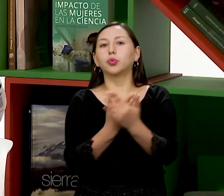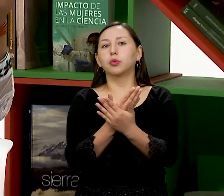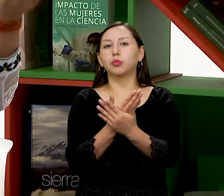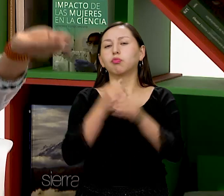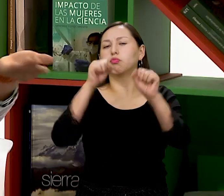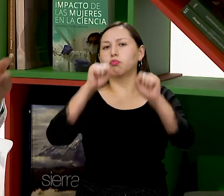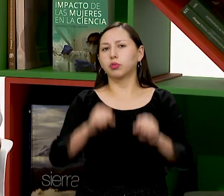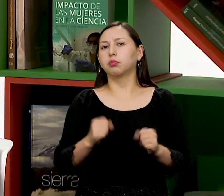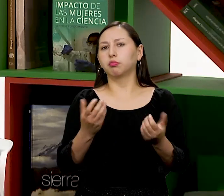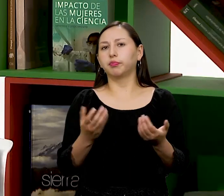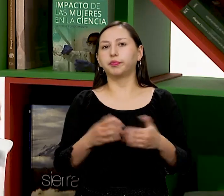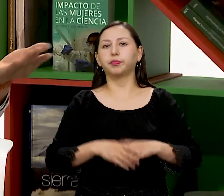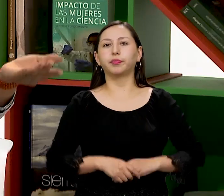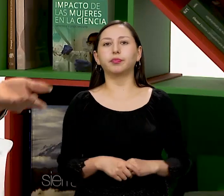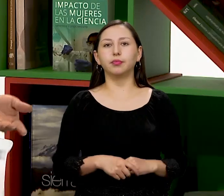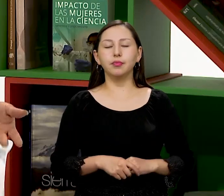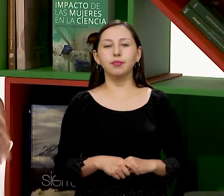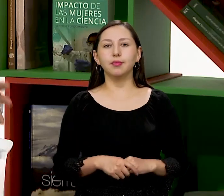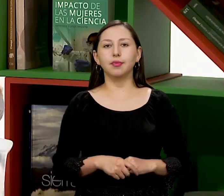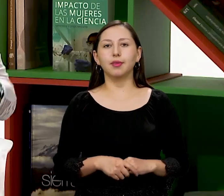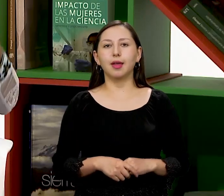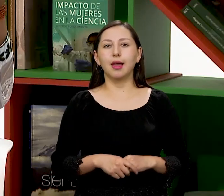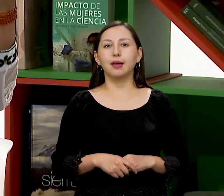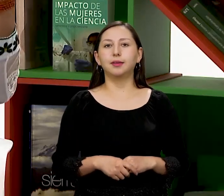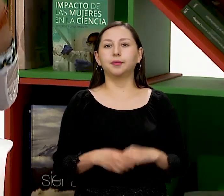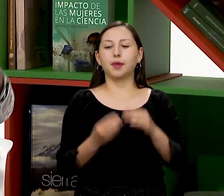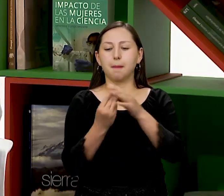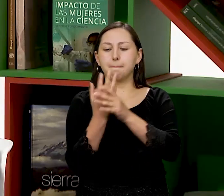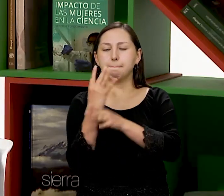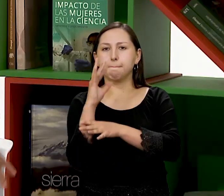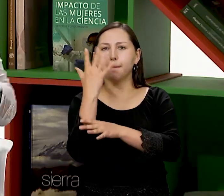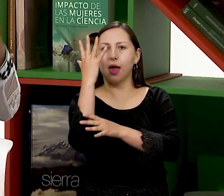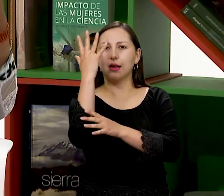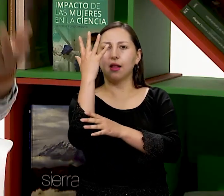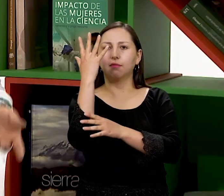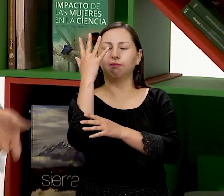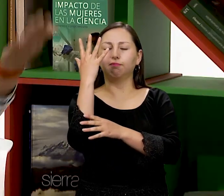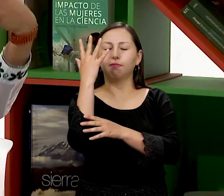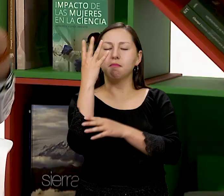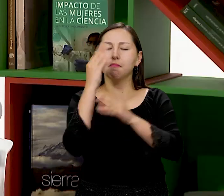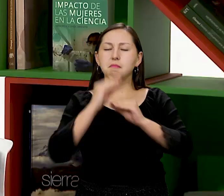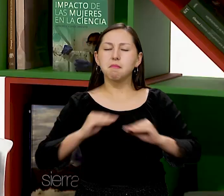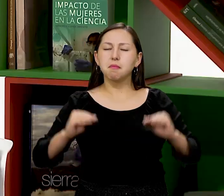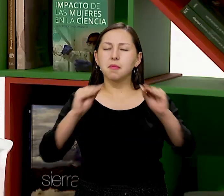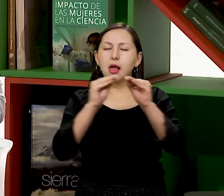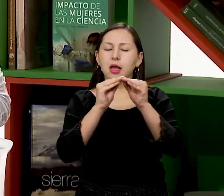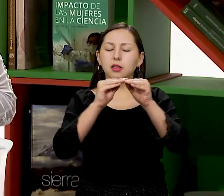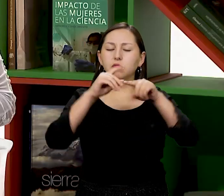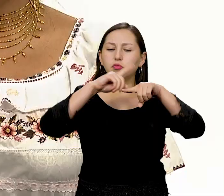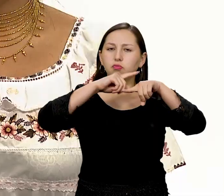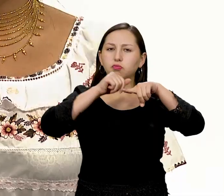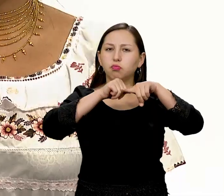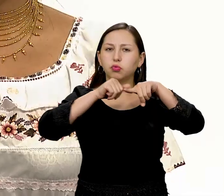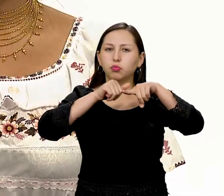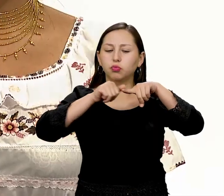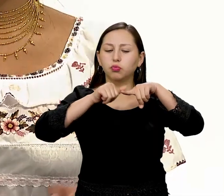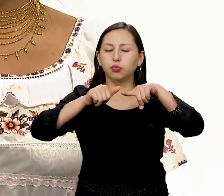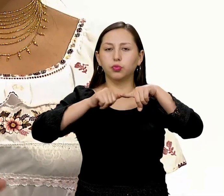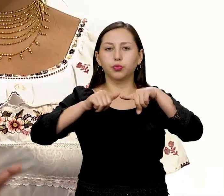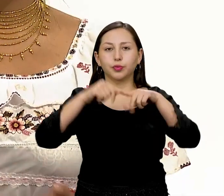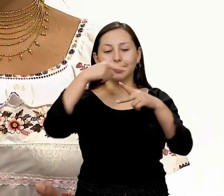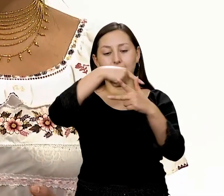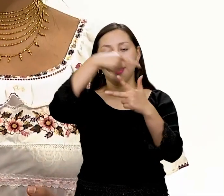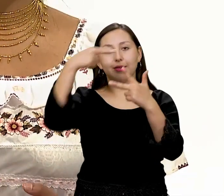proyecto para lograr lo que tú dices, más vainas en una planta, mayor producción, menos costo? Ya,